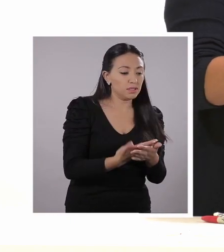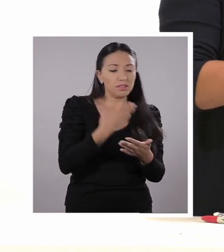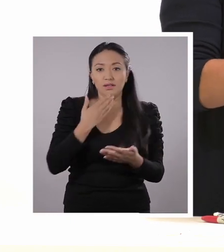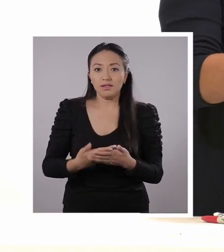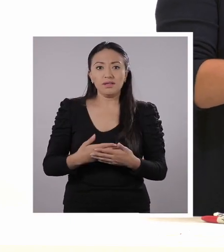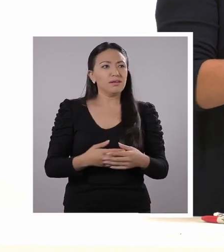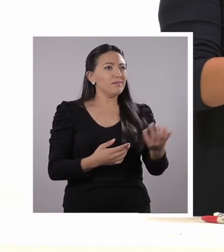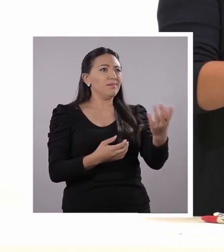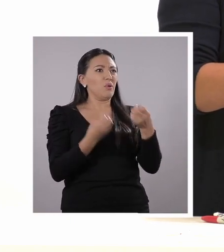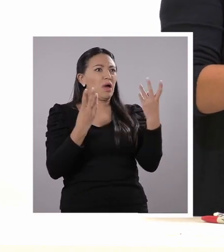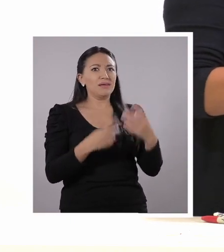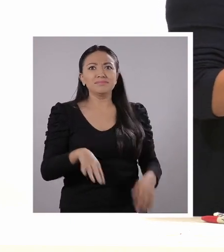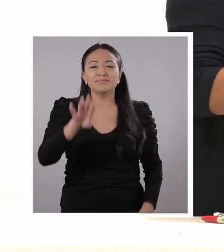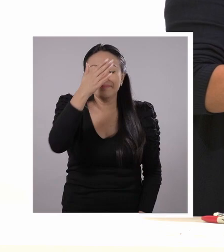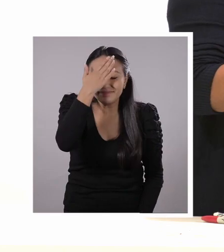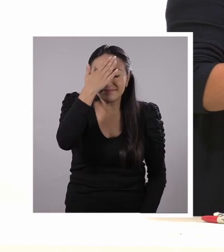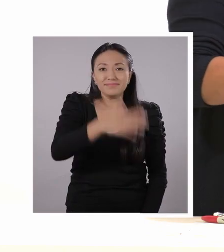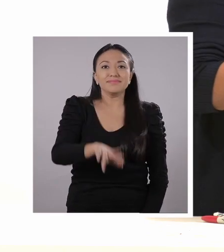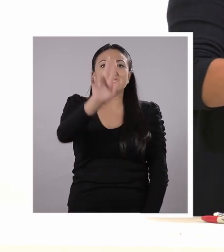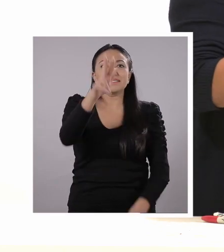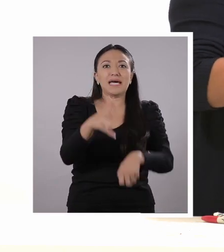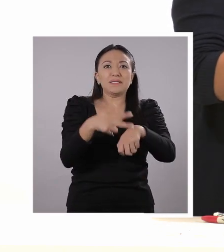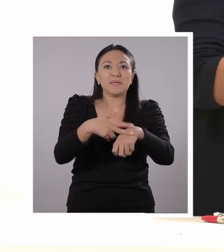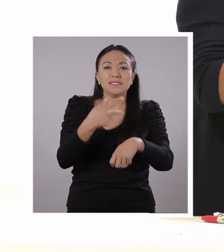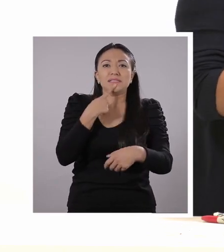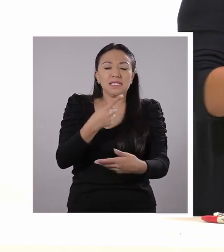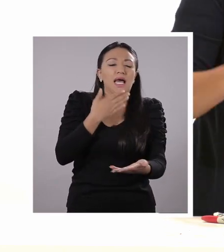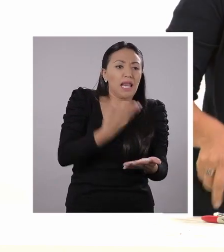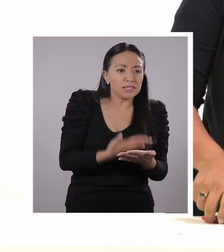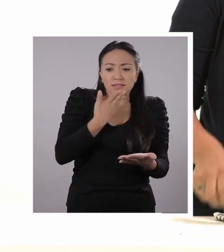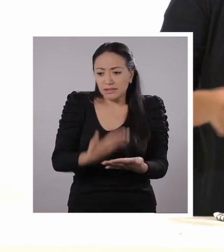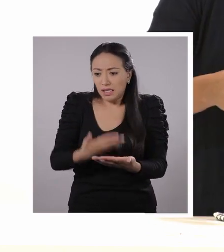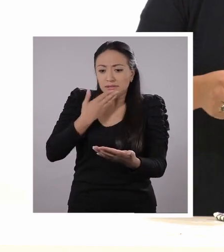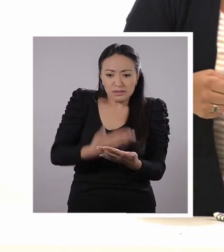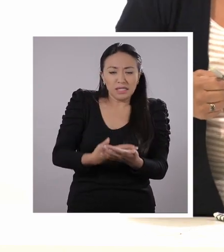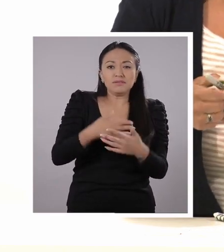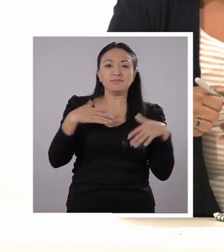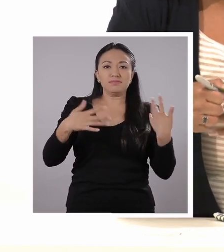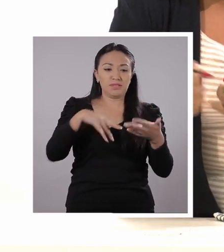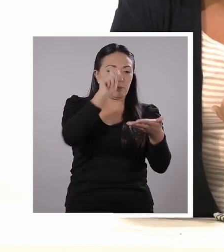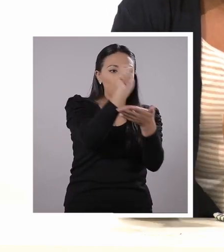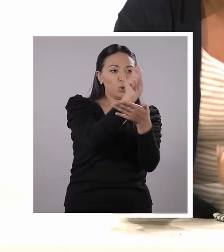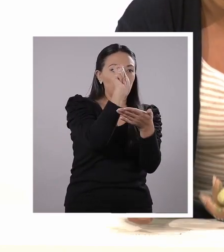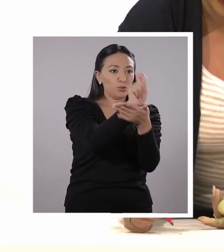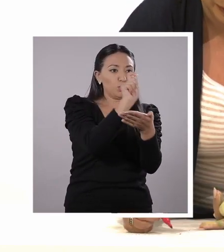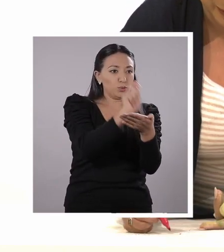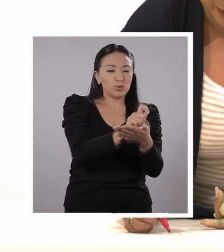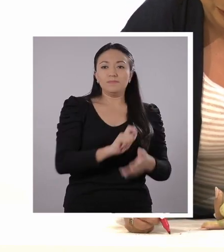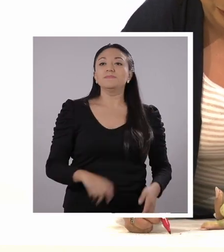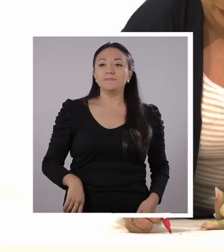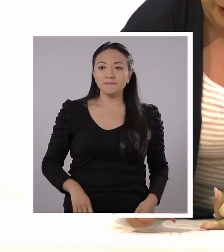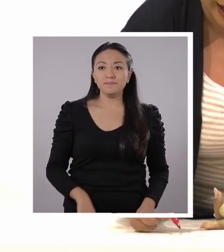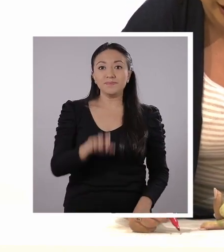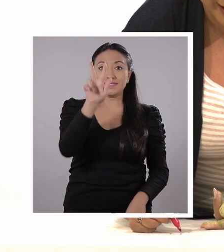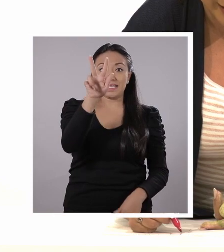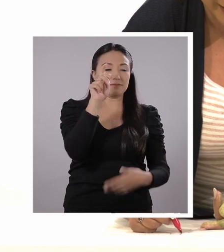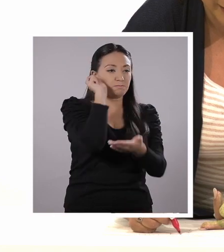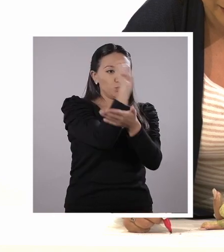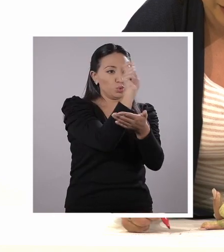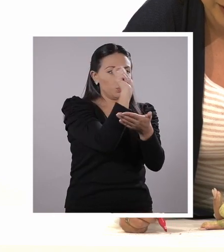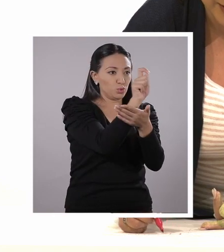gracias a ustedes por... ¿Cuántas gracias dijo? 3 veces, gracias. Muy bien, Pancho tiene 3 puntos.